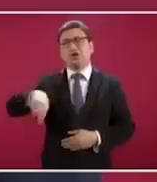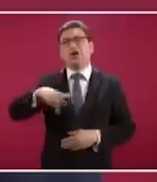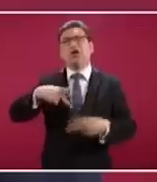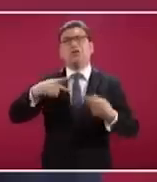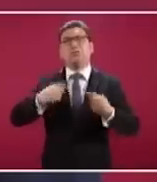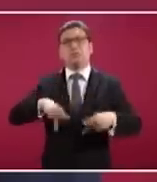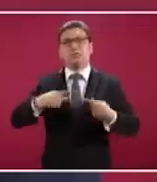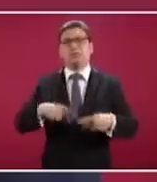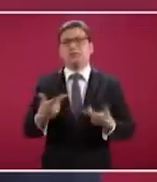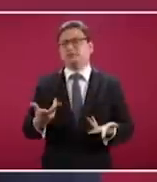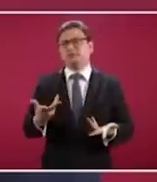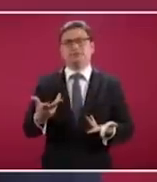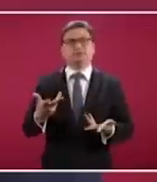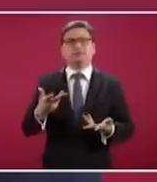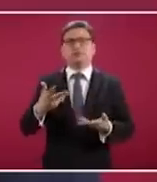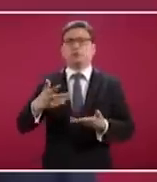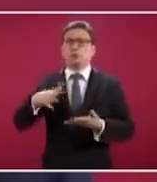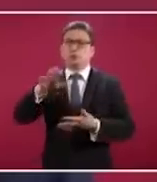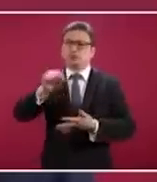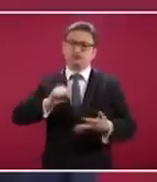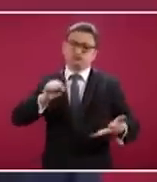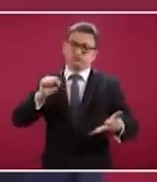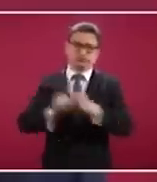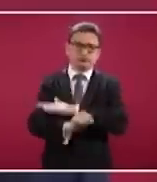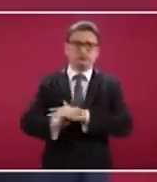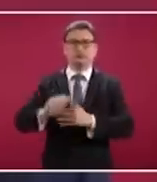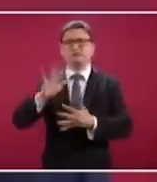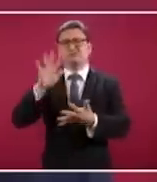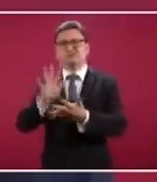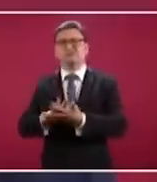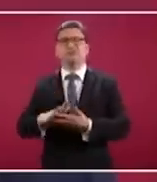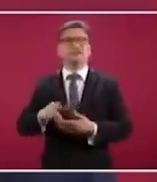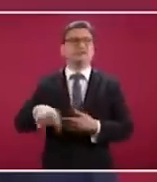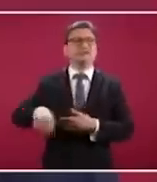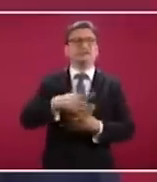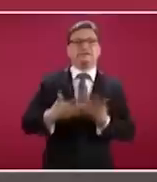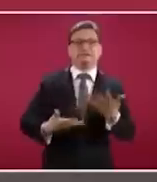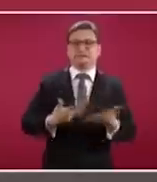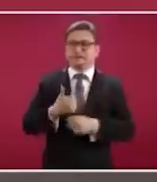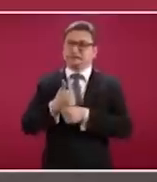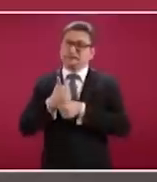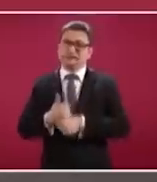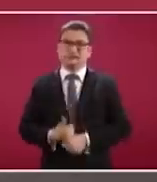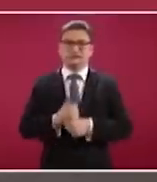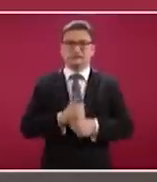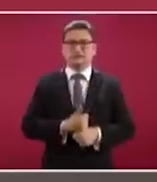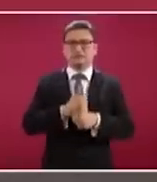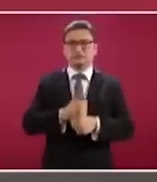que ha sido víctima de